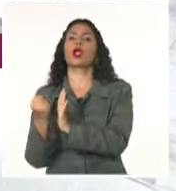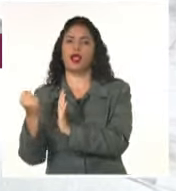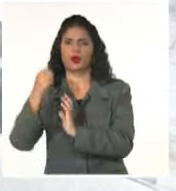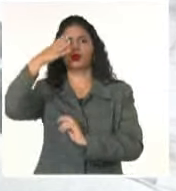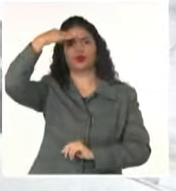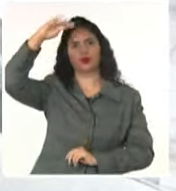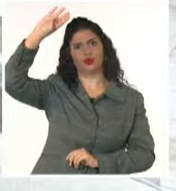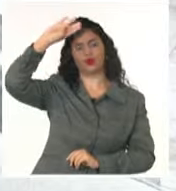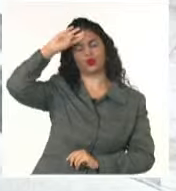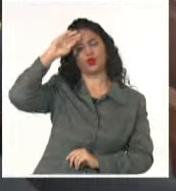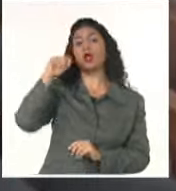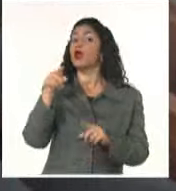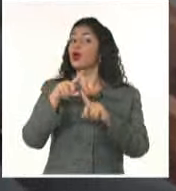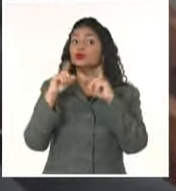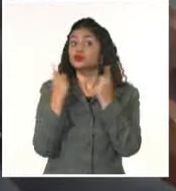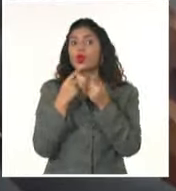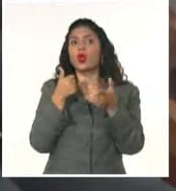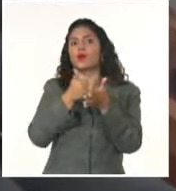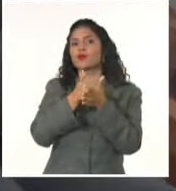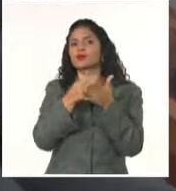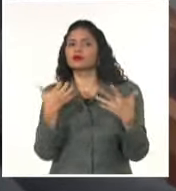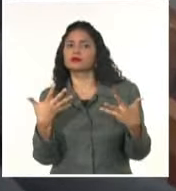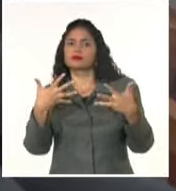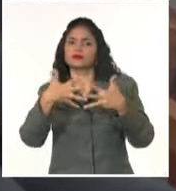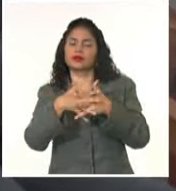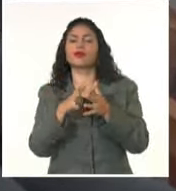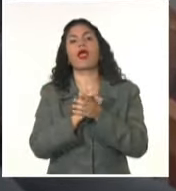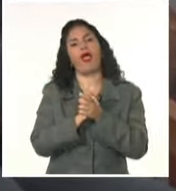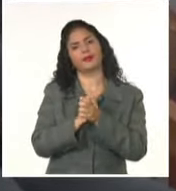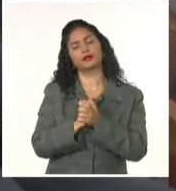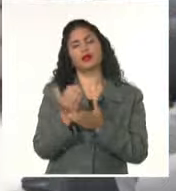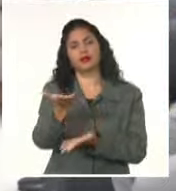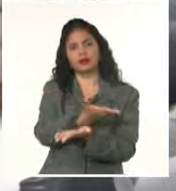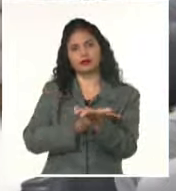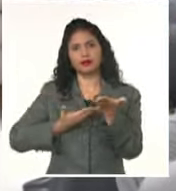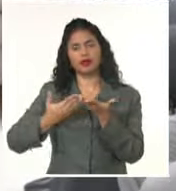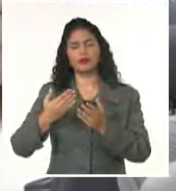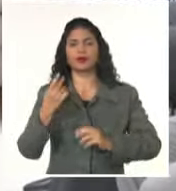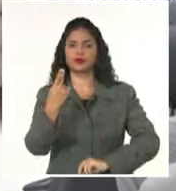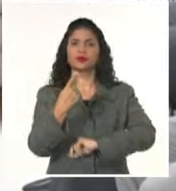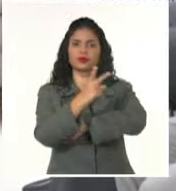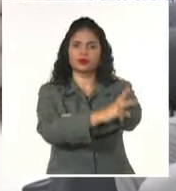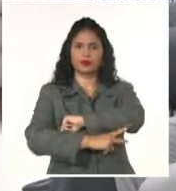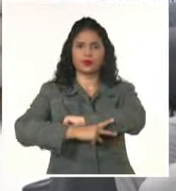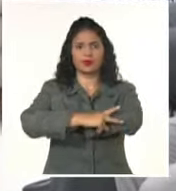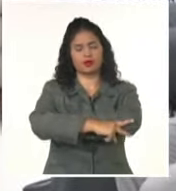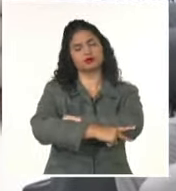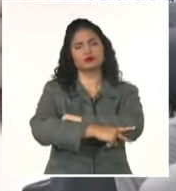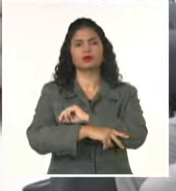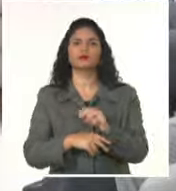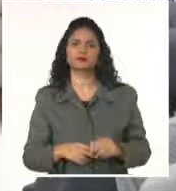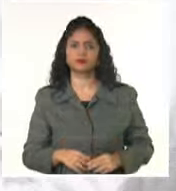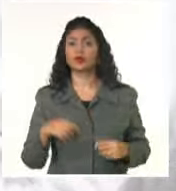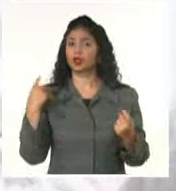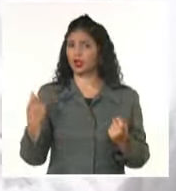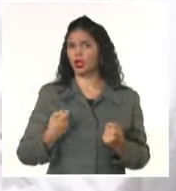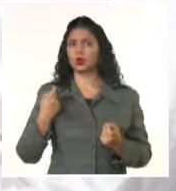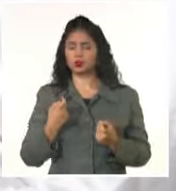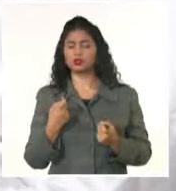son promotores de esa relación de amistad entre los dos pueblos y aportan a su